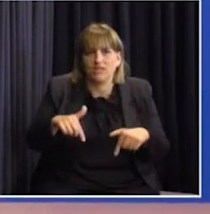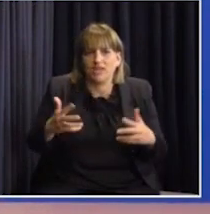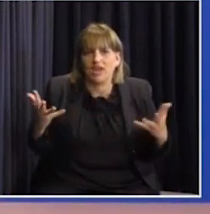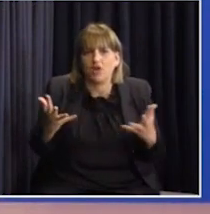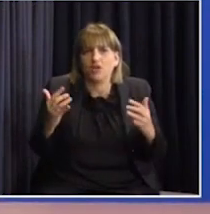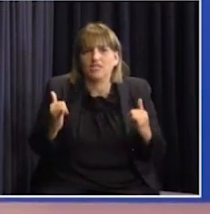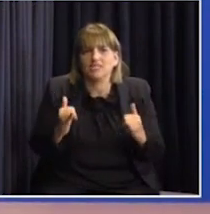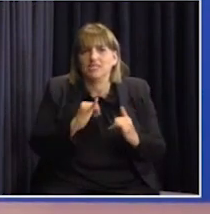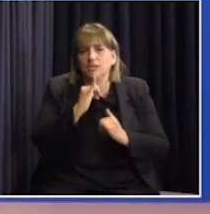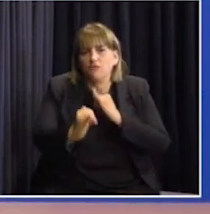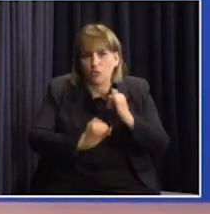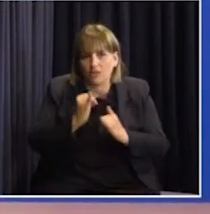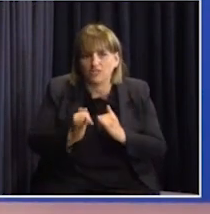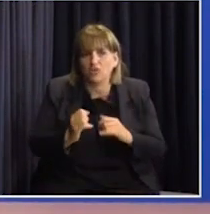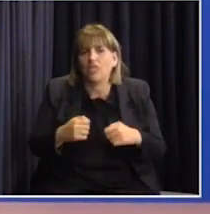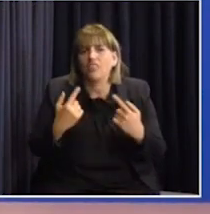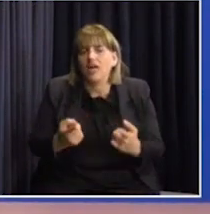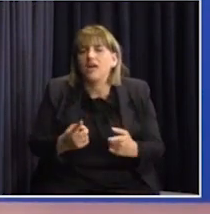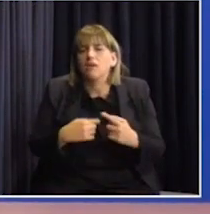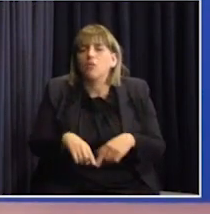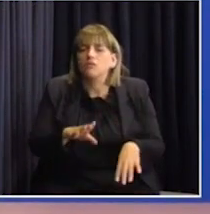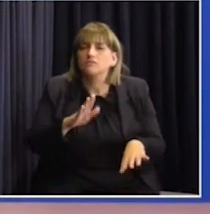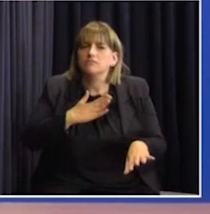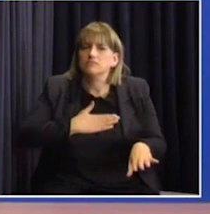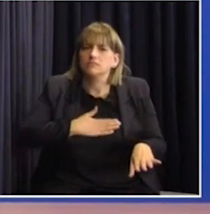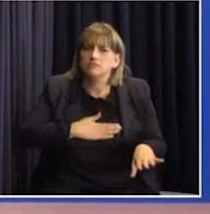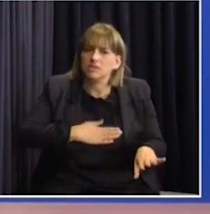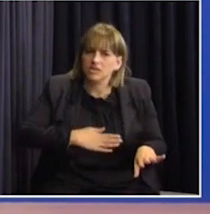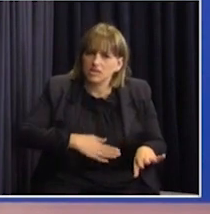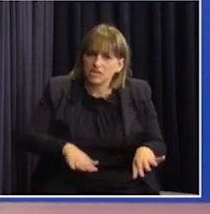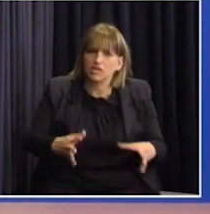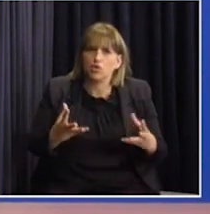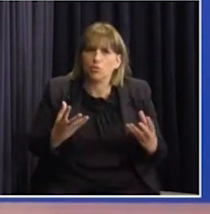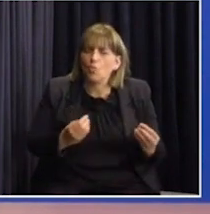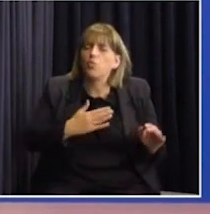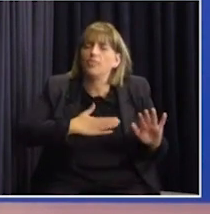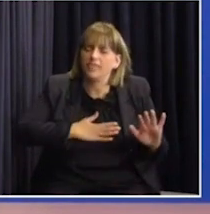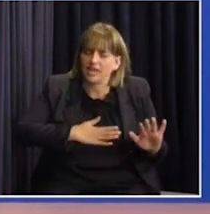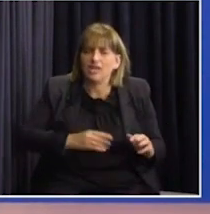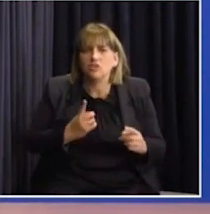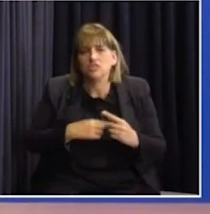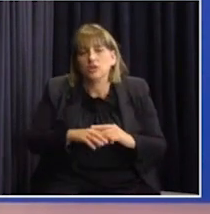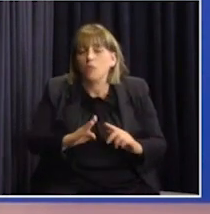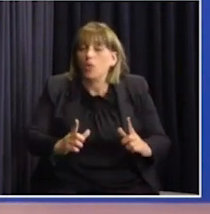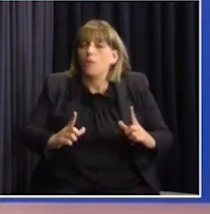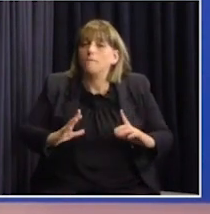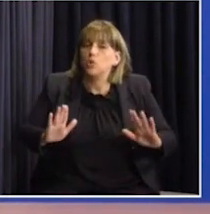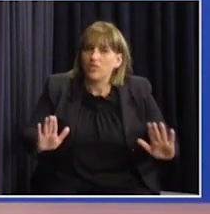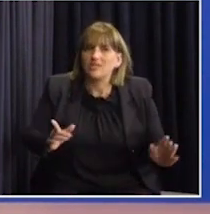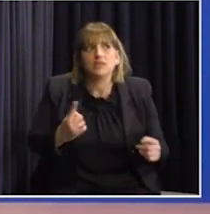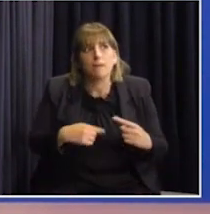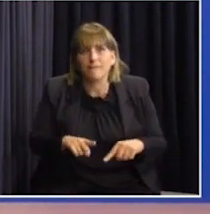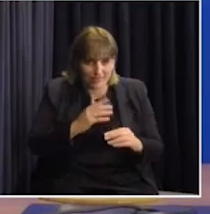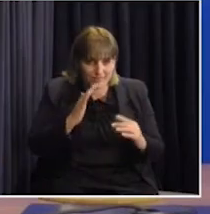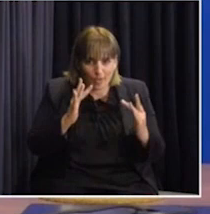esta información con mucha serenidad mucha tranquilidad con prudencia pero no con con